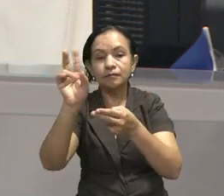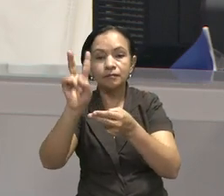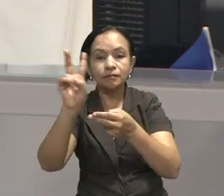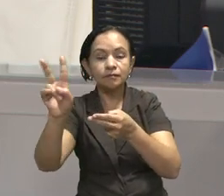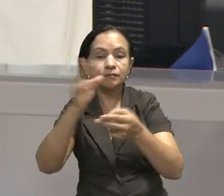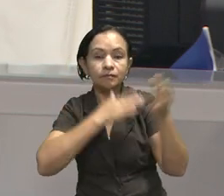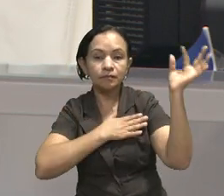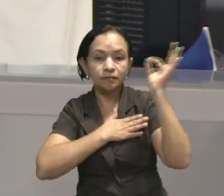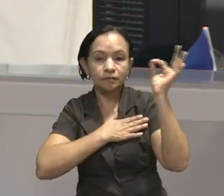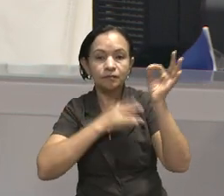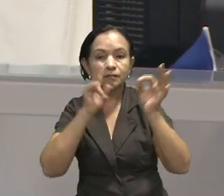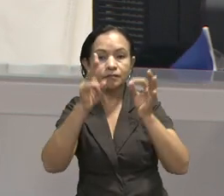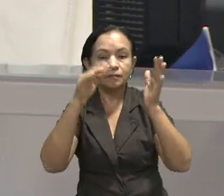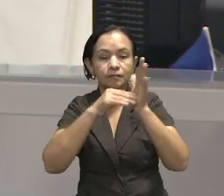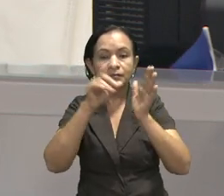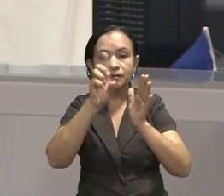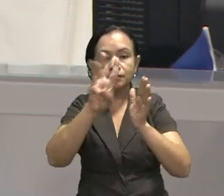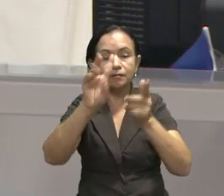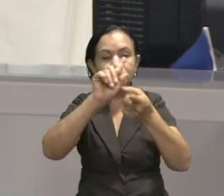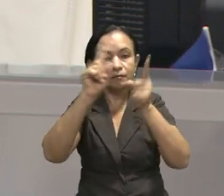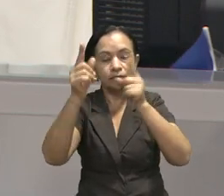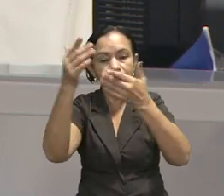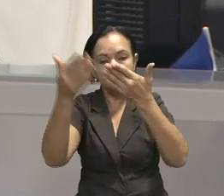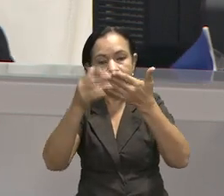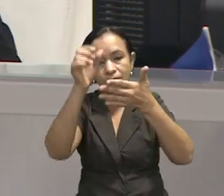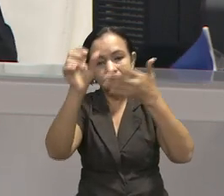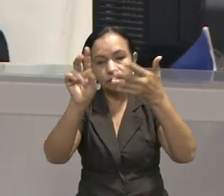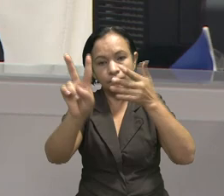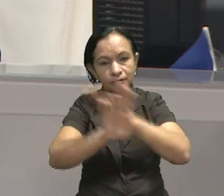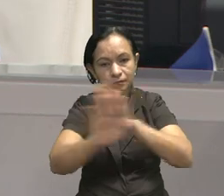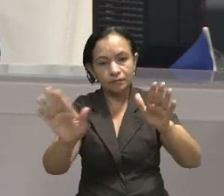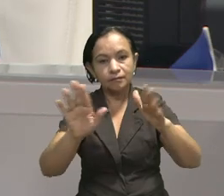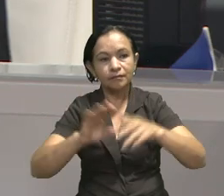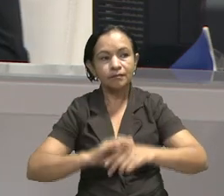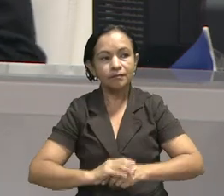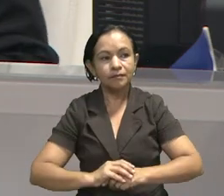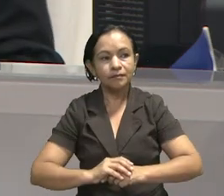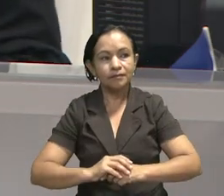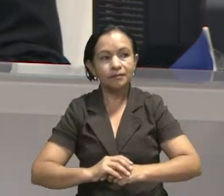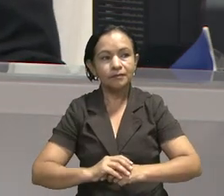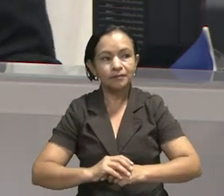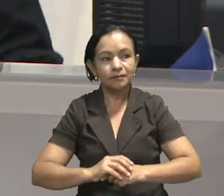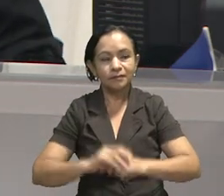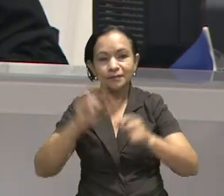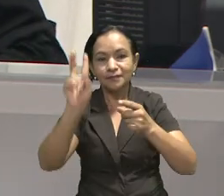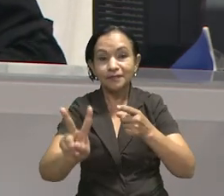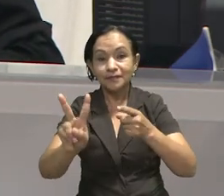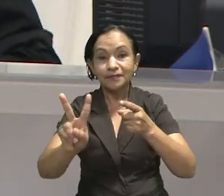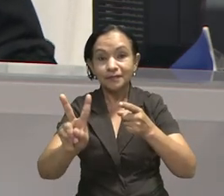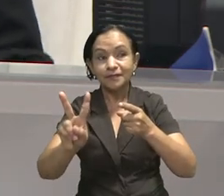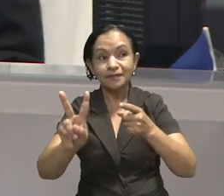22 de febrero del 2013 y su reforma. Hasta aquí el artículo 2. Segundo,